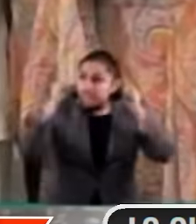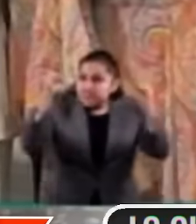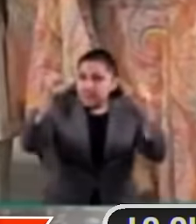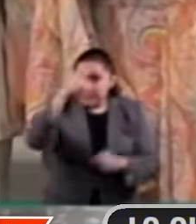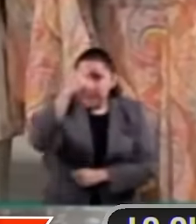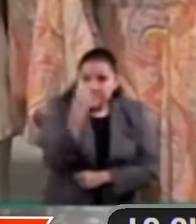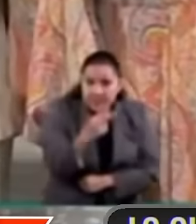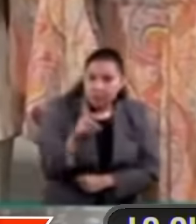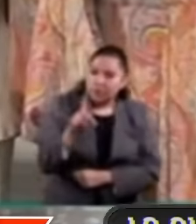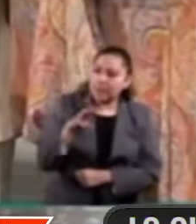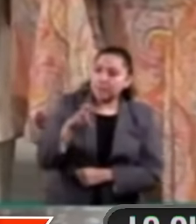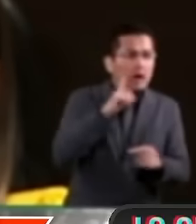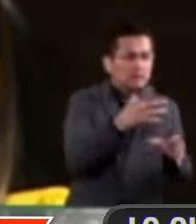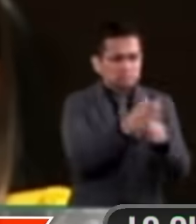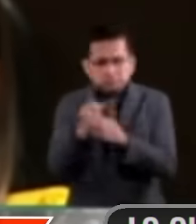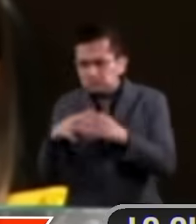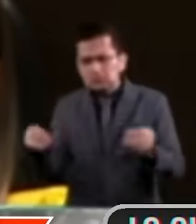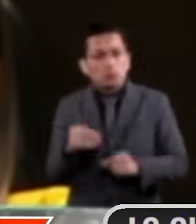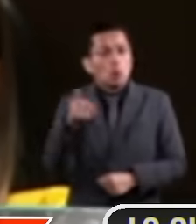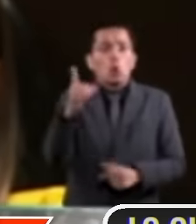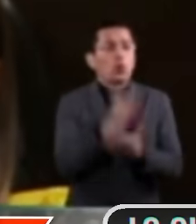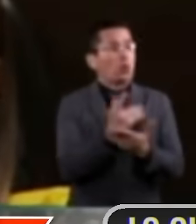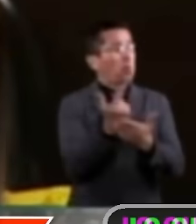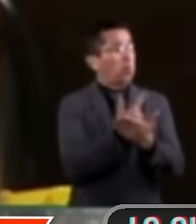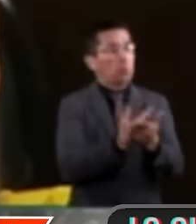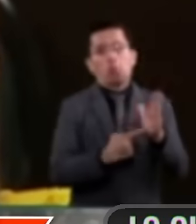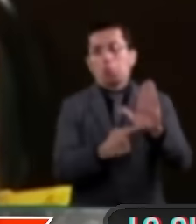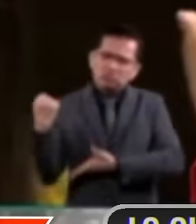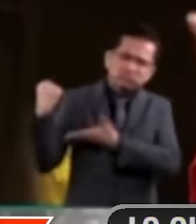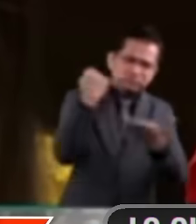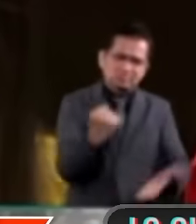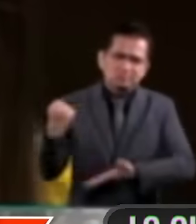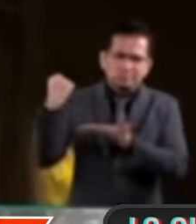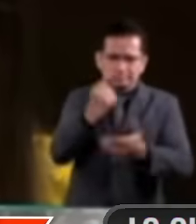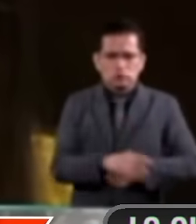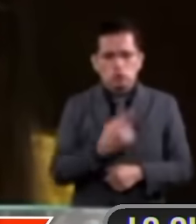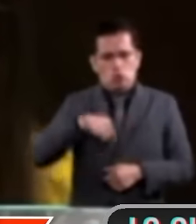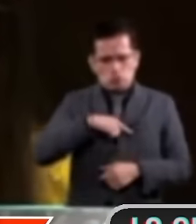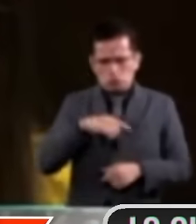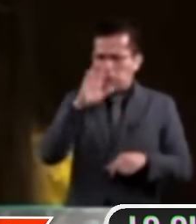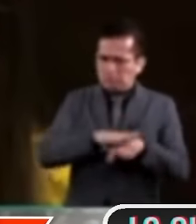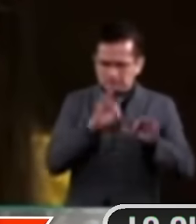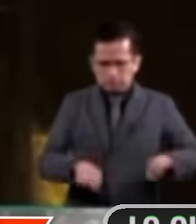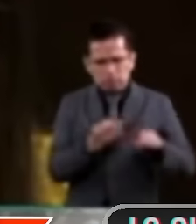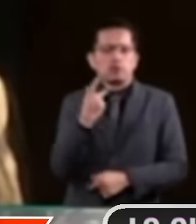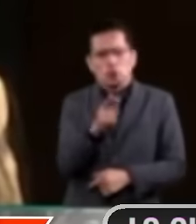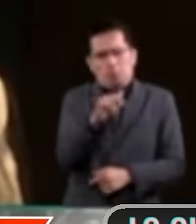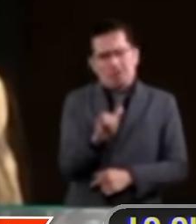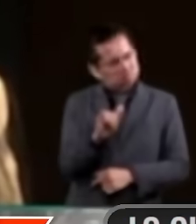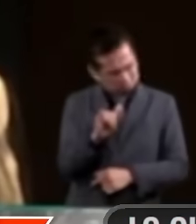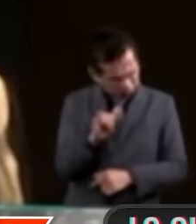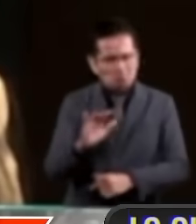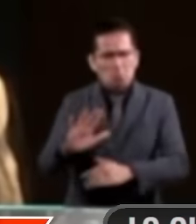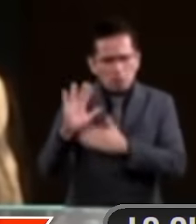democracia. Muchas gracias. Bueno, después de eso hubo distintos oradores de los diversos partidos políticos como el PT, el PRD. Incluso